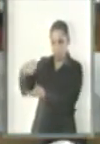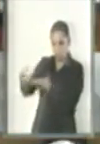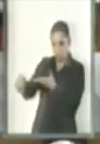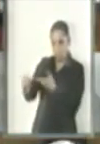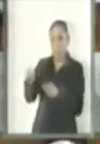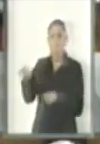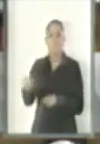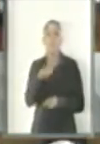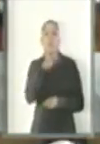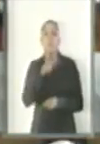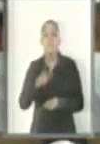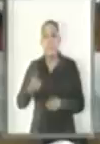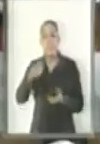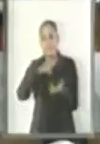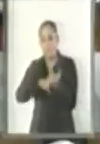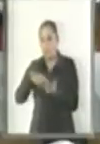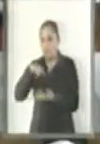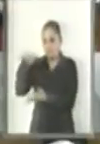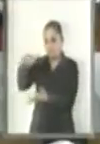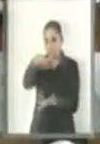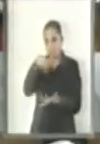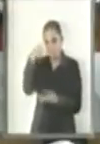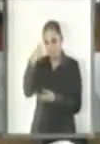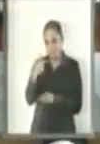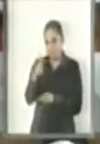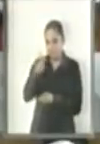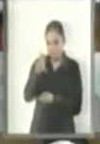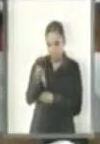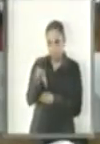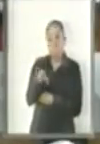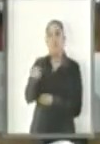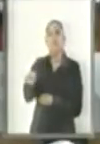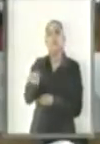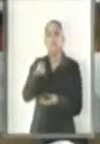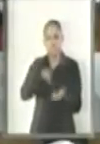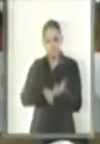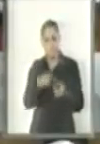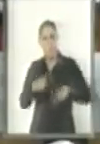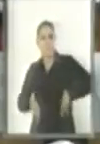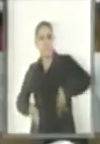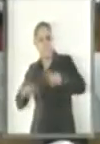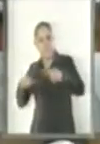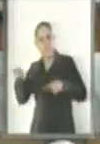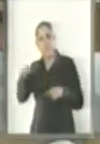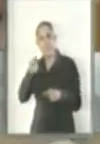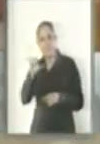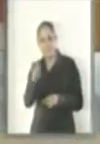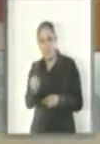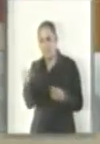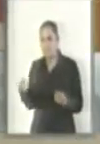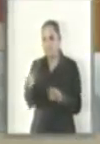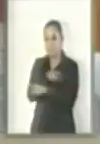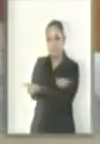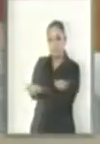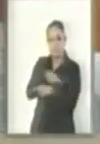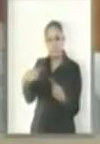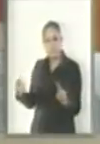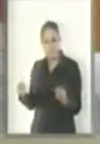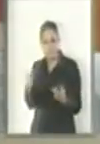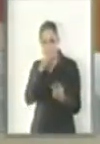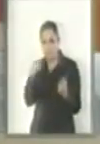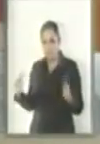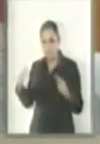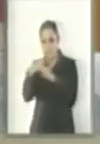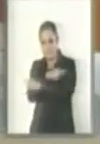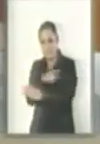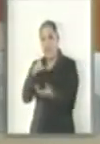el monómero de cloruro de vinilo, era Mexichem quien compraba este producto. Una de las promesas de esta